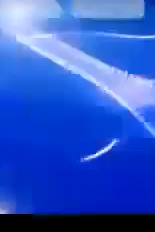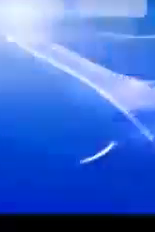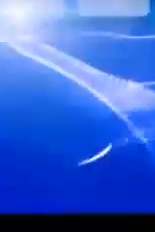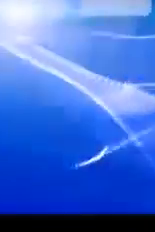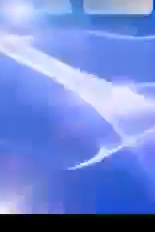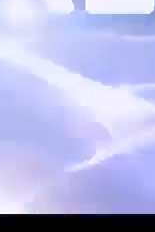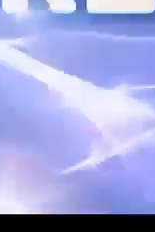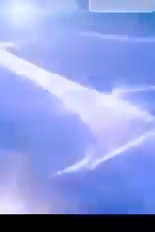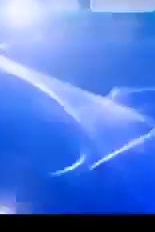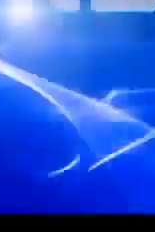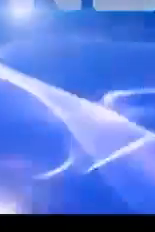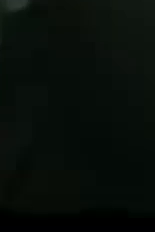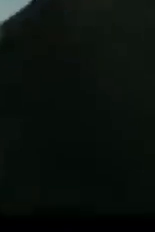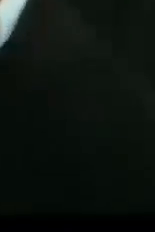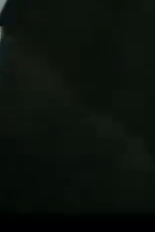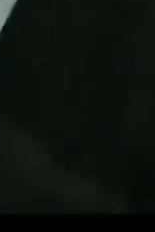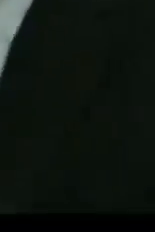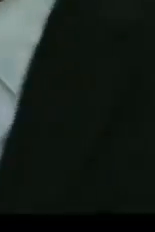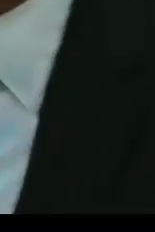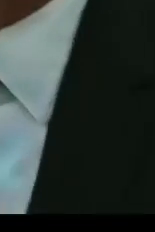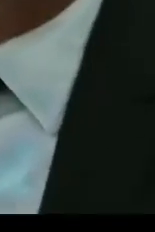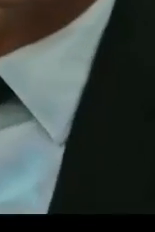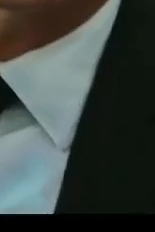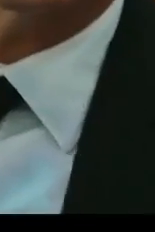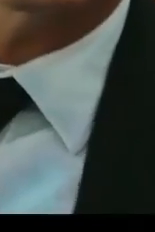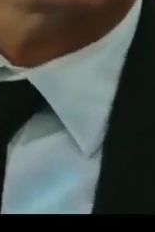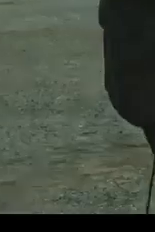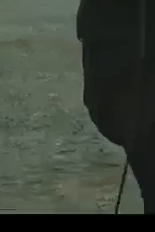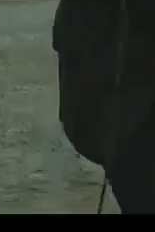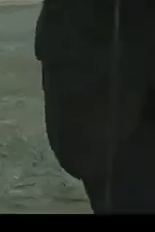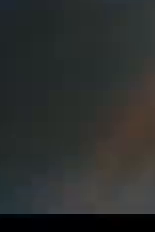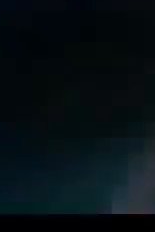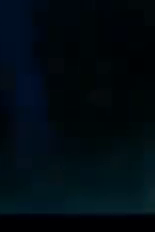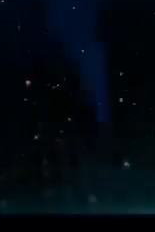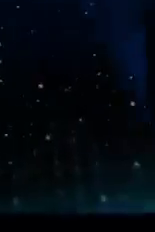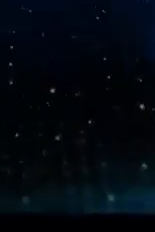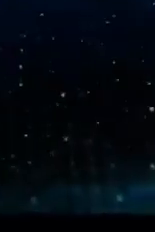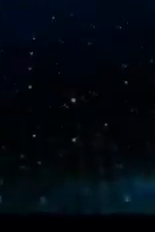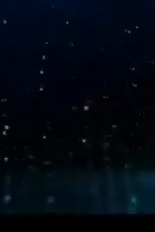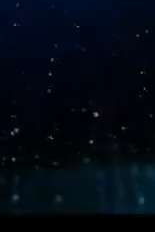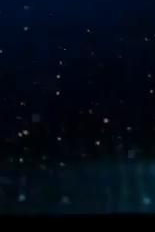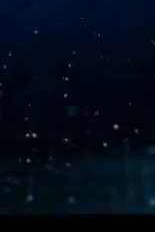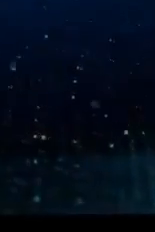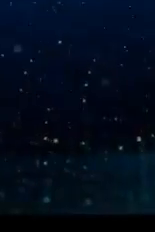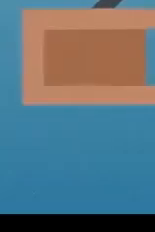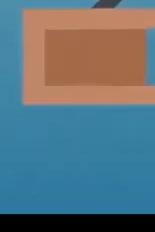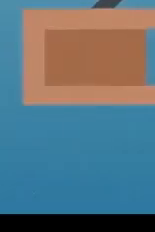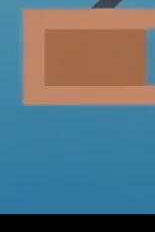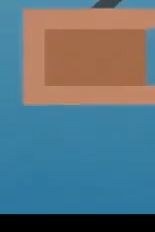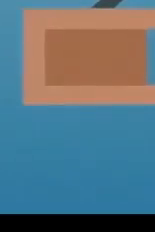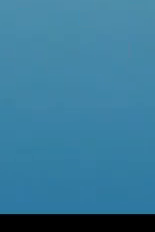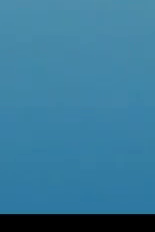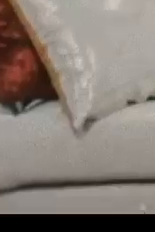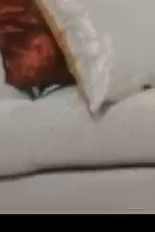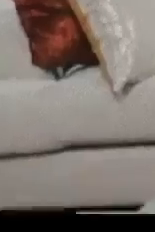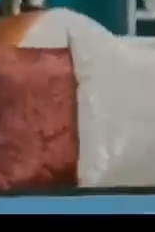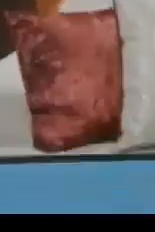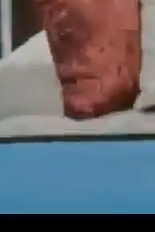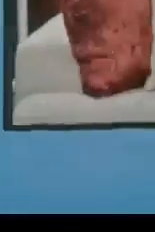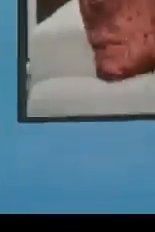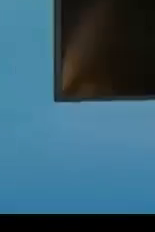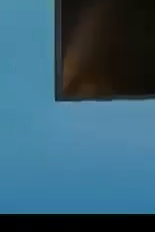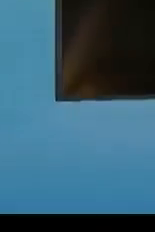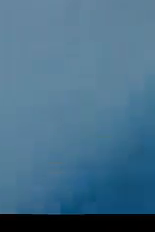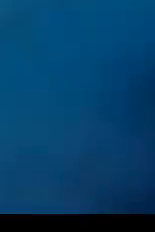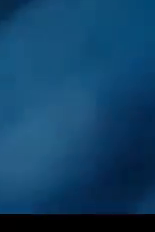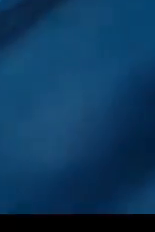Y en 50 años, seguir como estamos es algo que nos llena muchísimo orgullo. Un Ecuador viviendo las